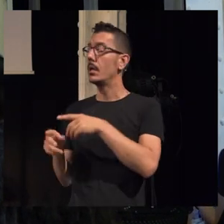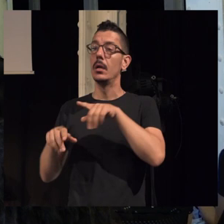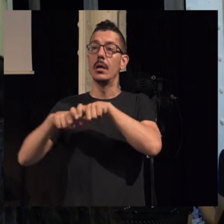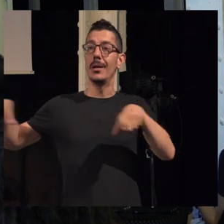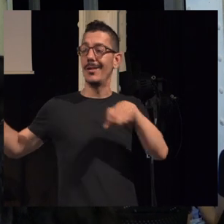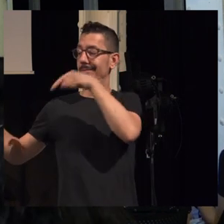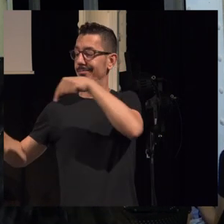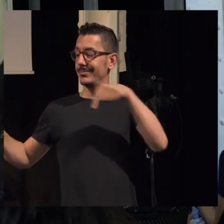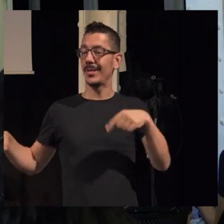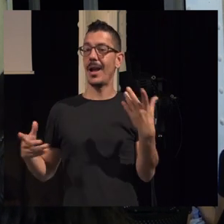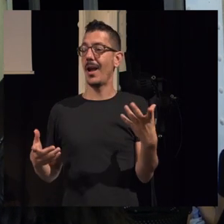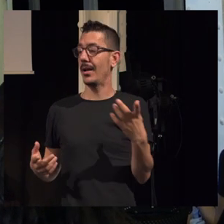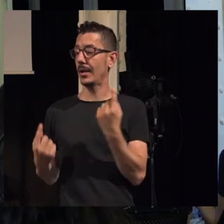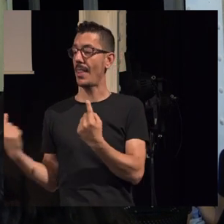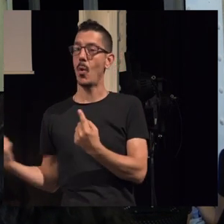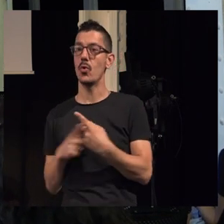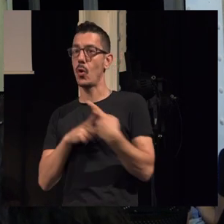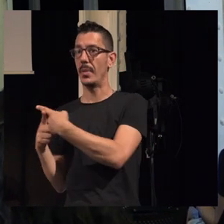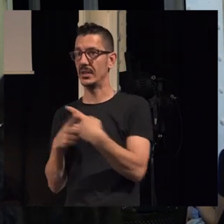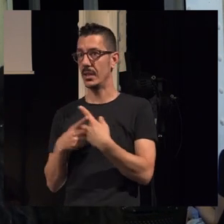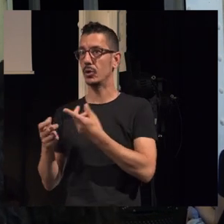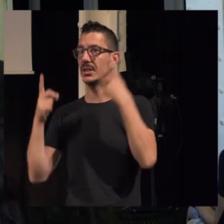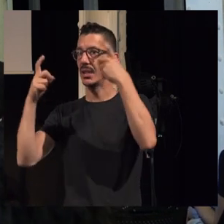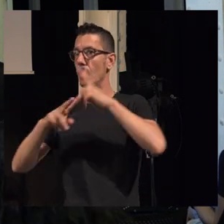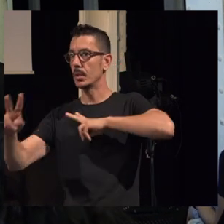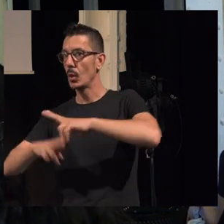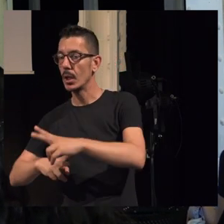con Sergio.